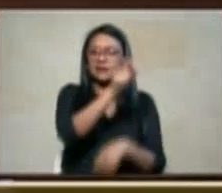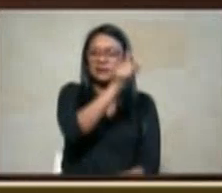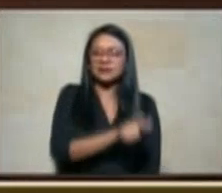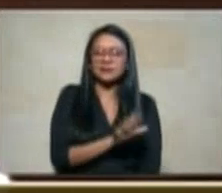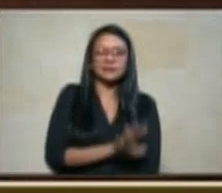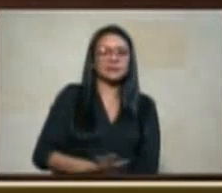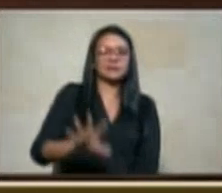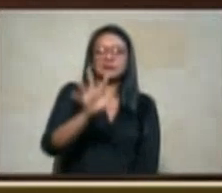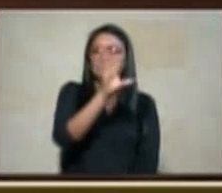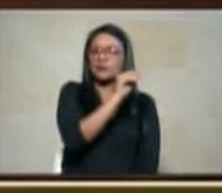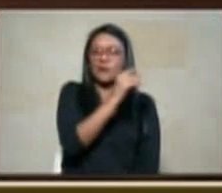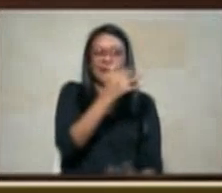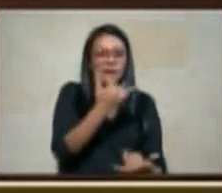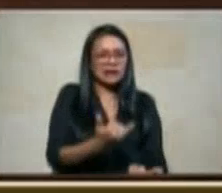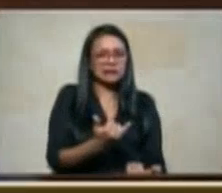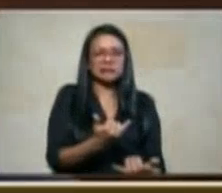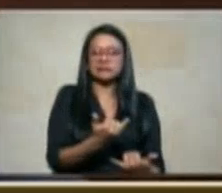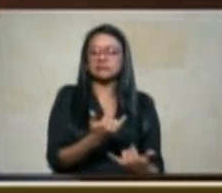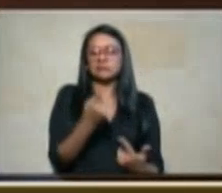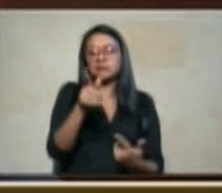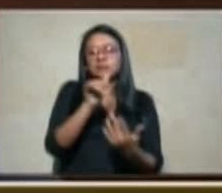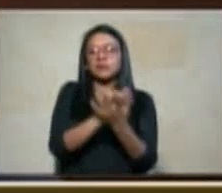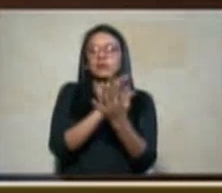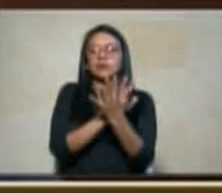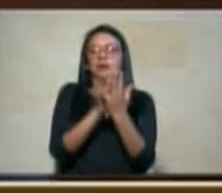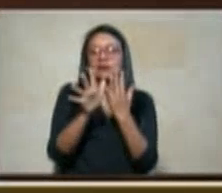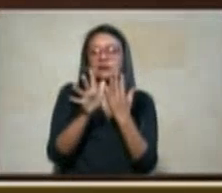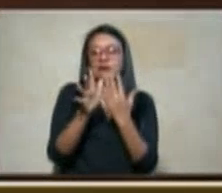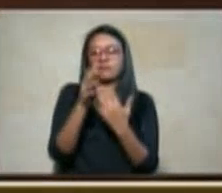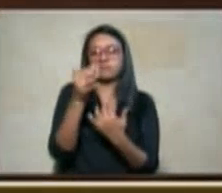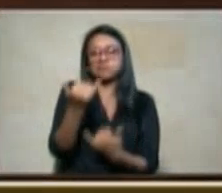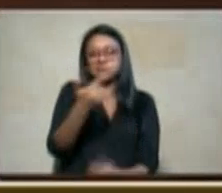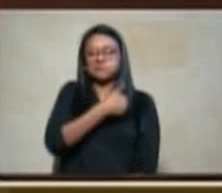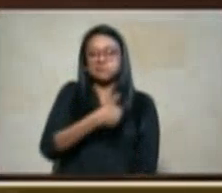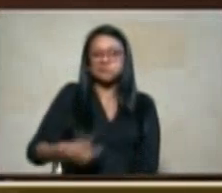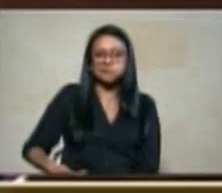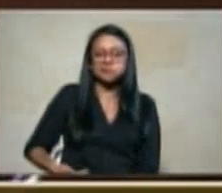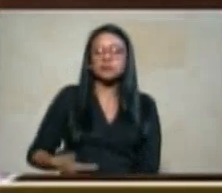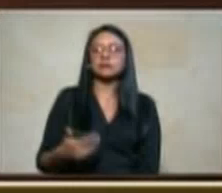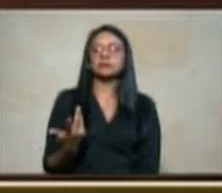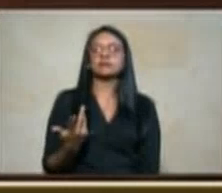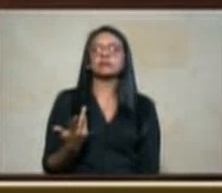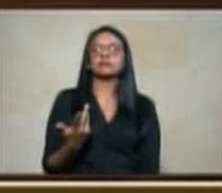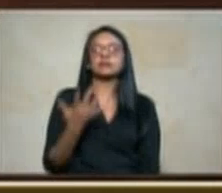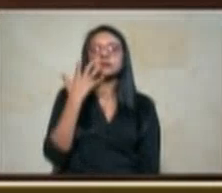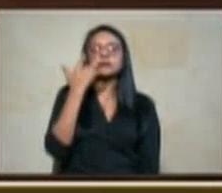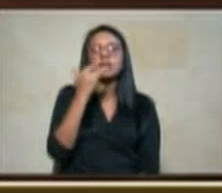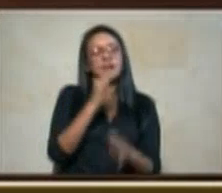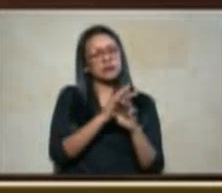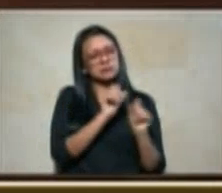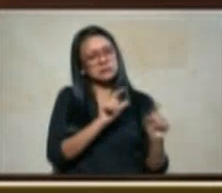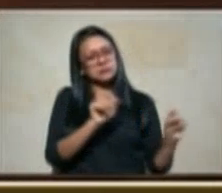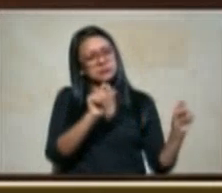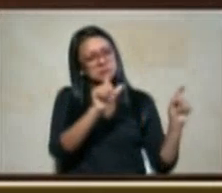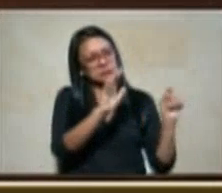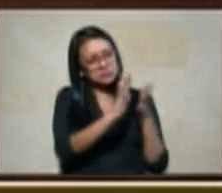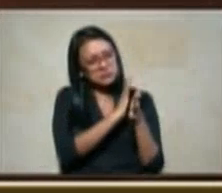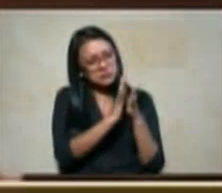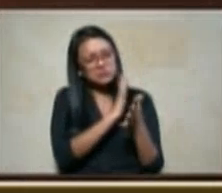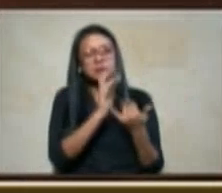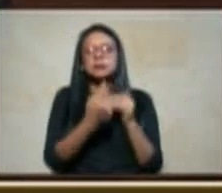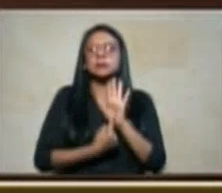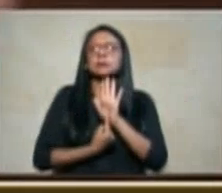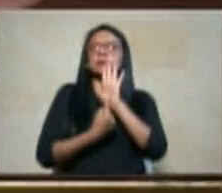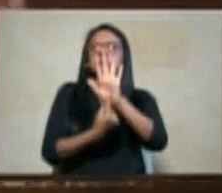presidencia y habiéndole ya consultado, presentar dos pequeños videos, porque aquí se han